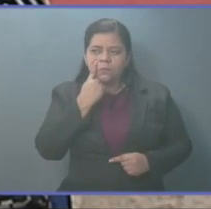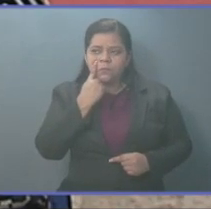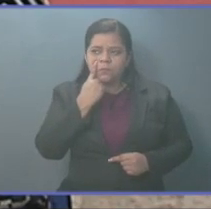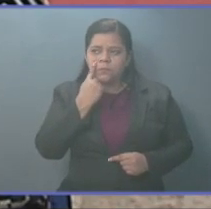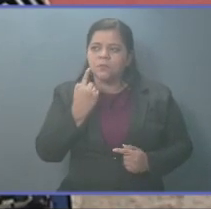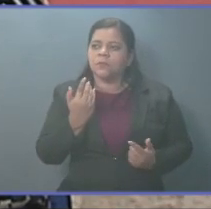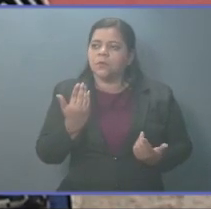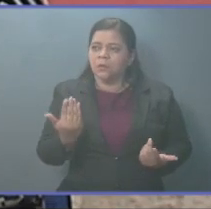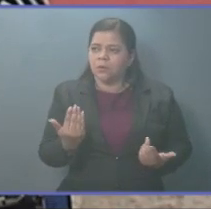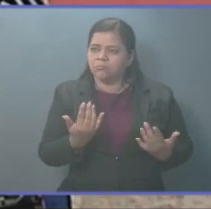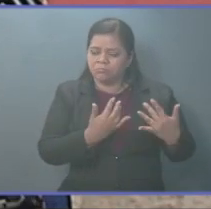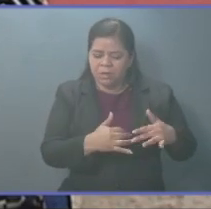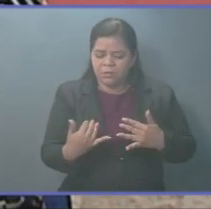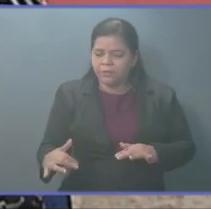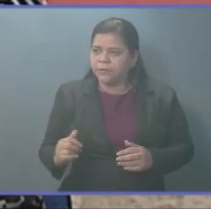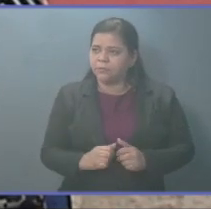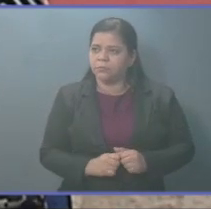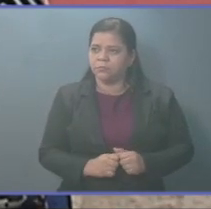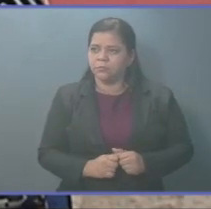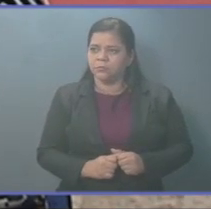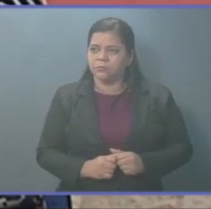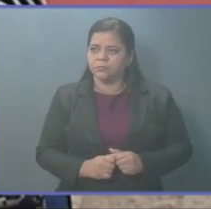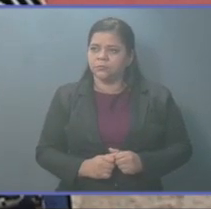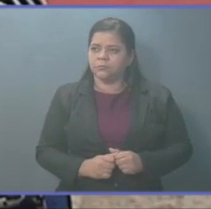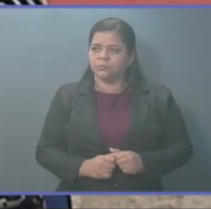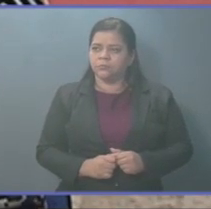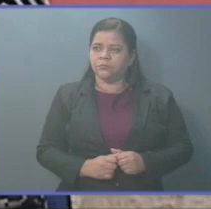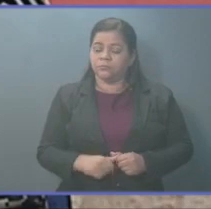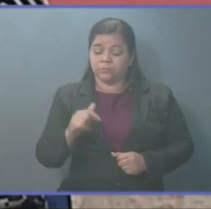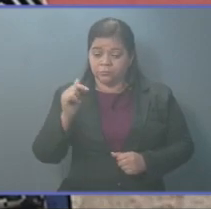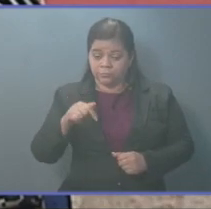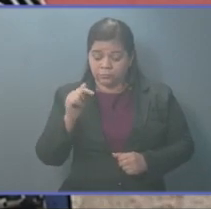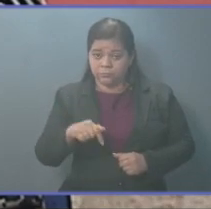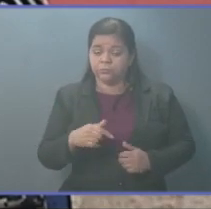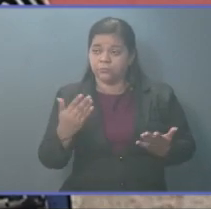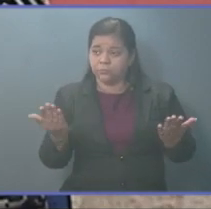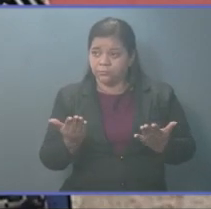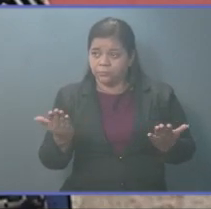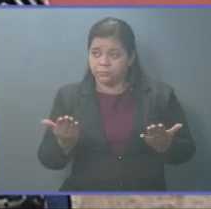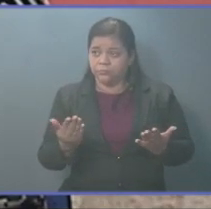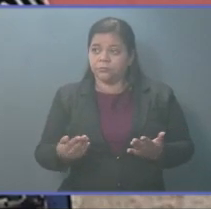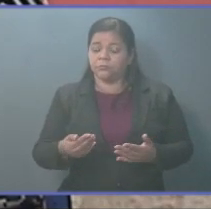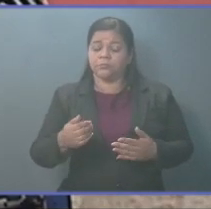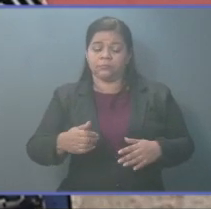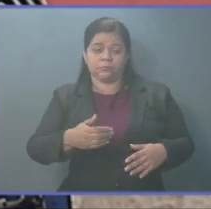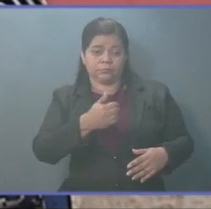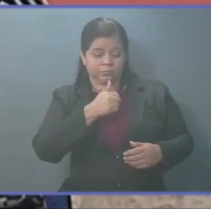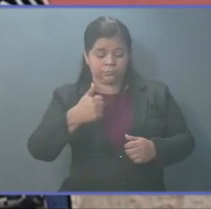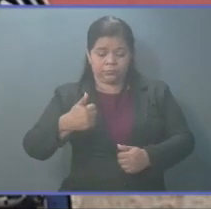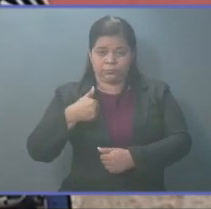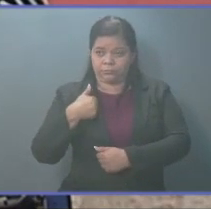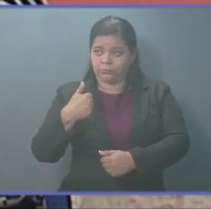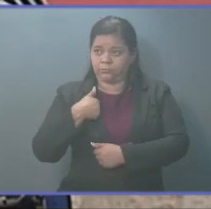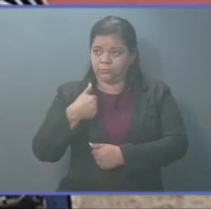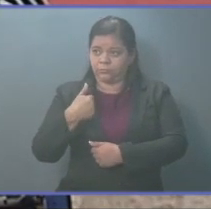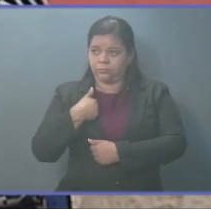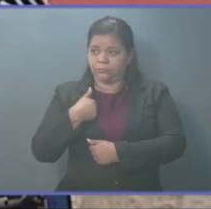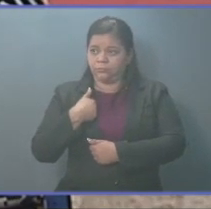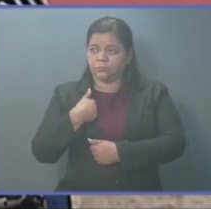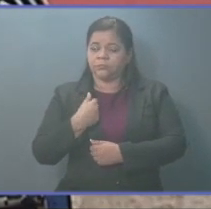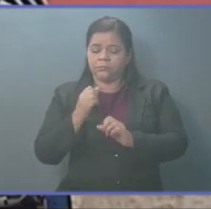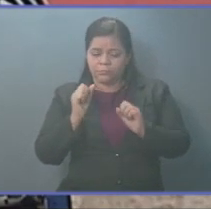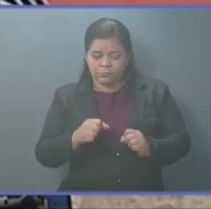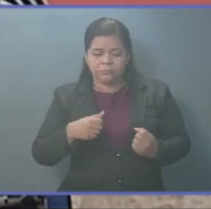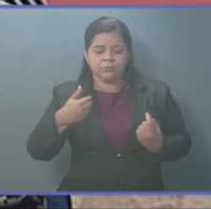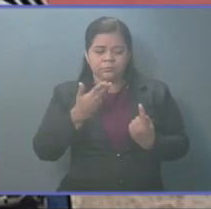el acto, las actividades que tendría que realizar el Estado Mayor Presidencial de